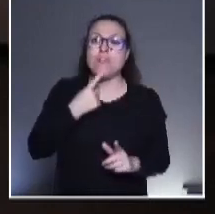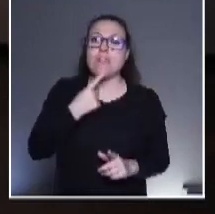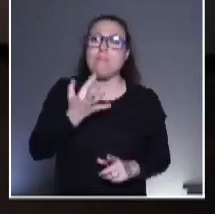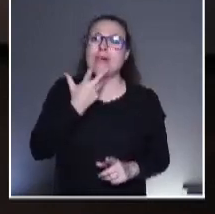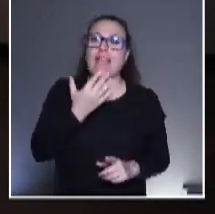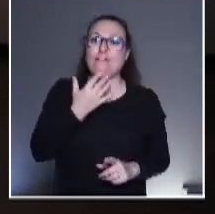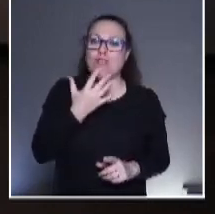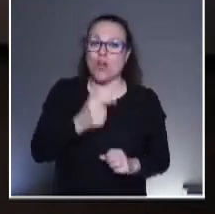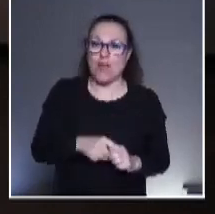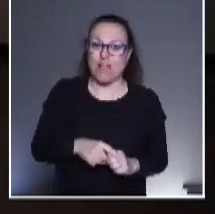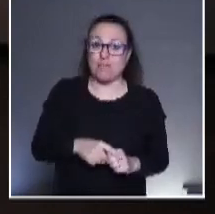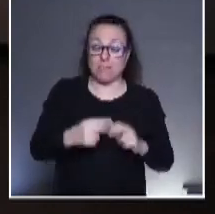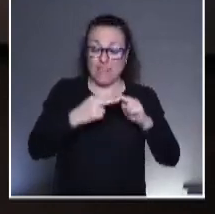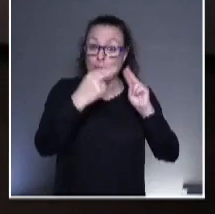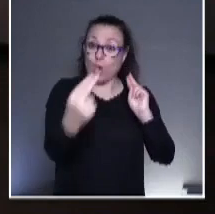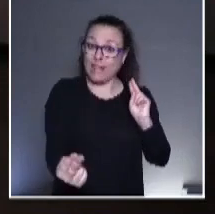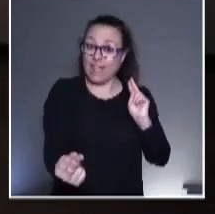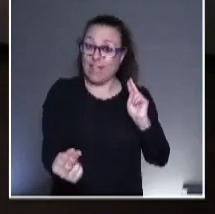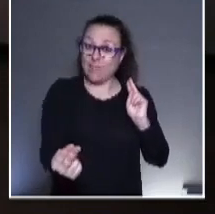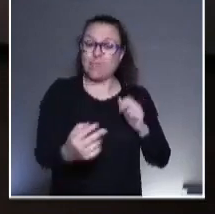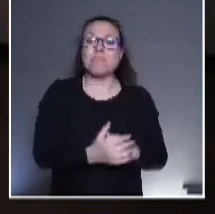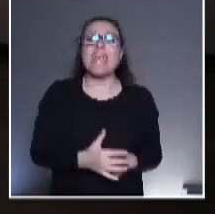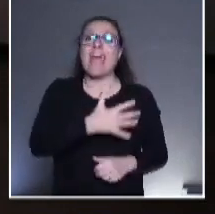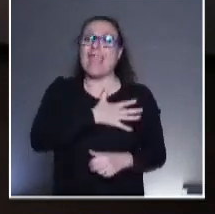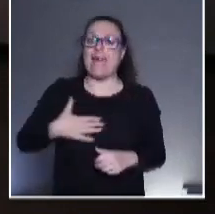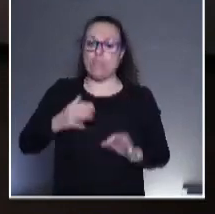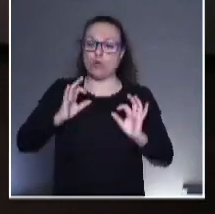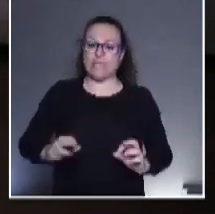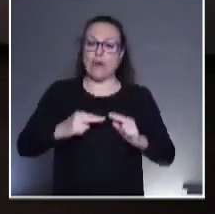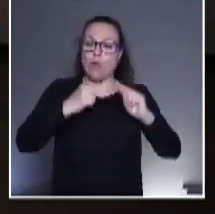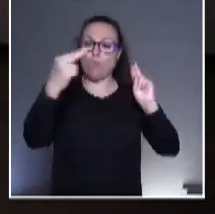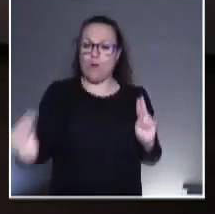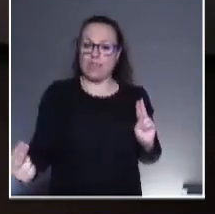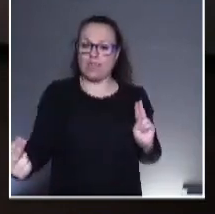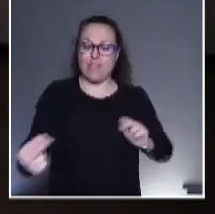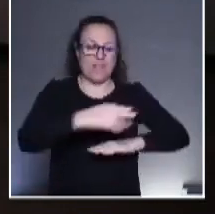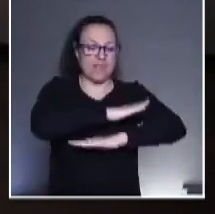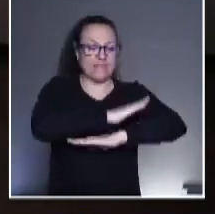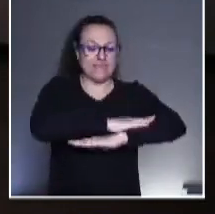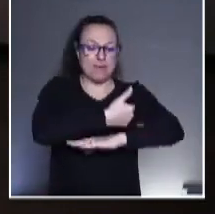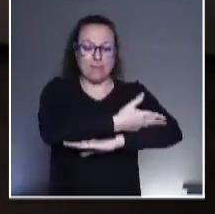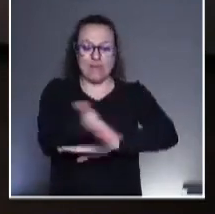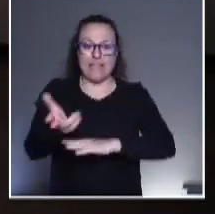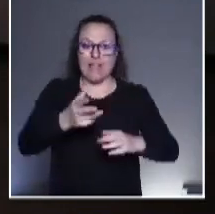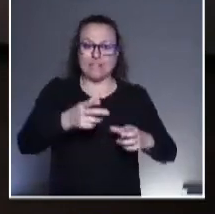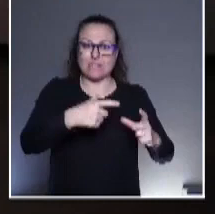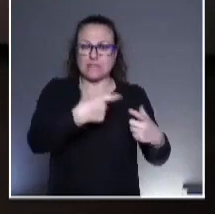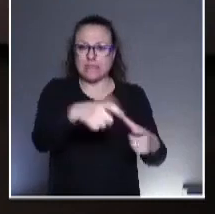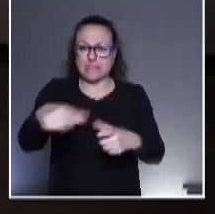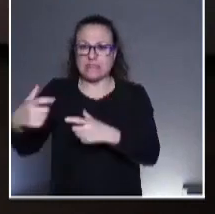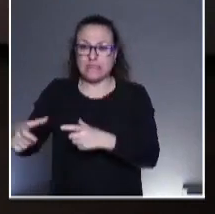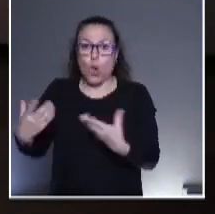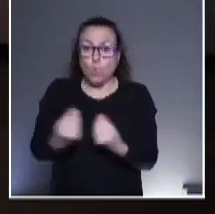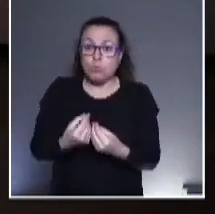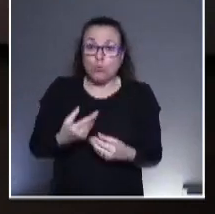es la metáfora del puente, porque queremos ser puente entre disciplinas que habitualmente no